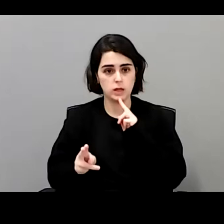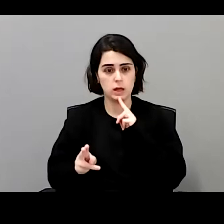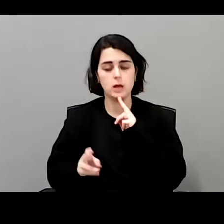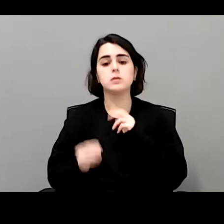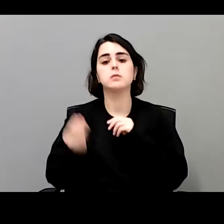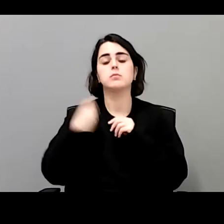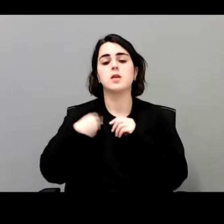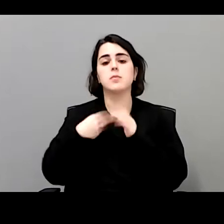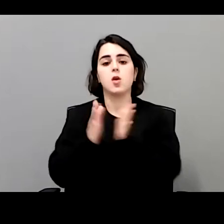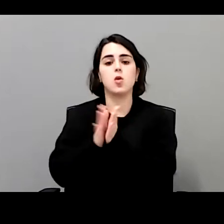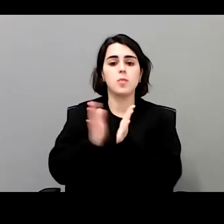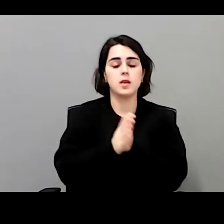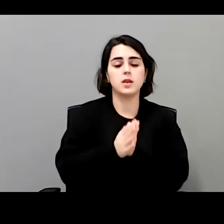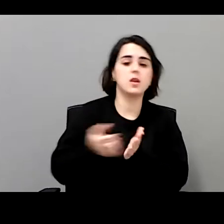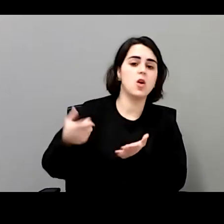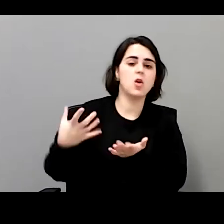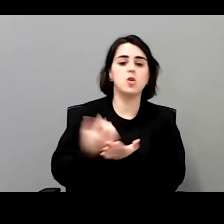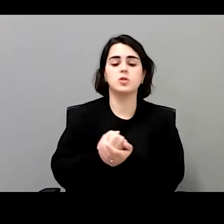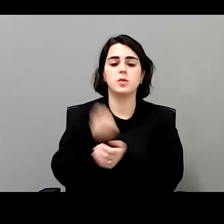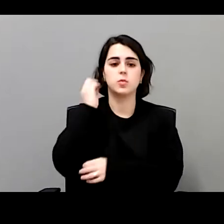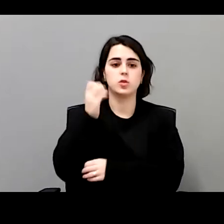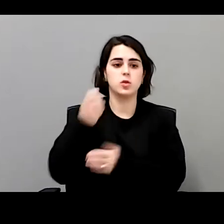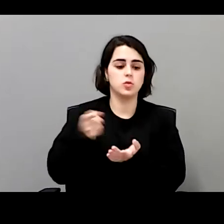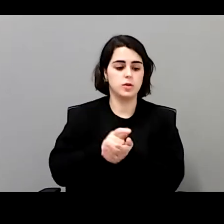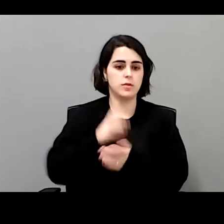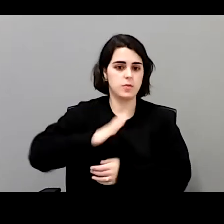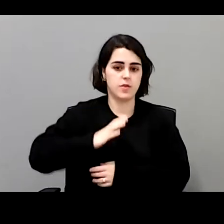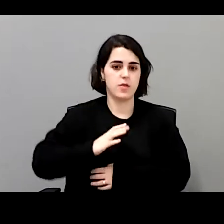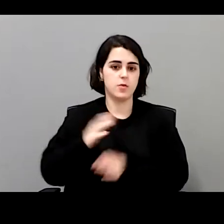podéis las compañeras poner a todas las ponentes en pantalla, por favor.